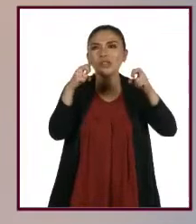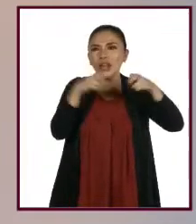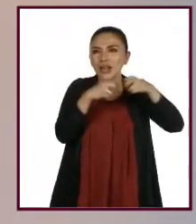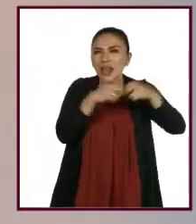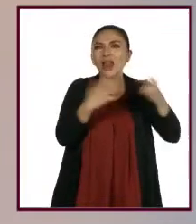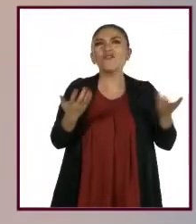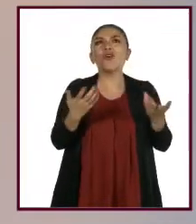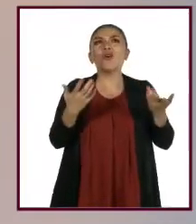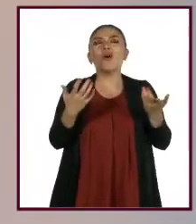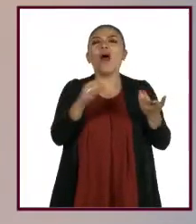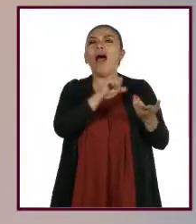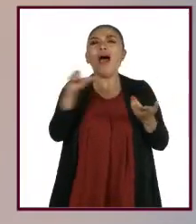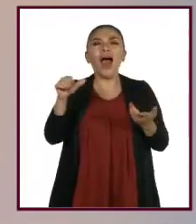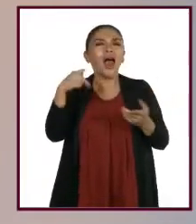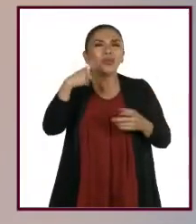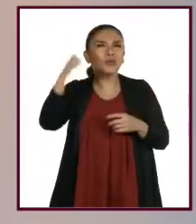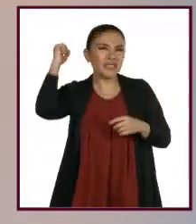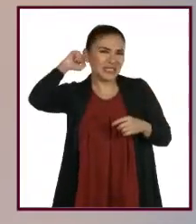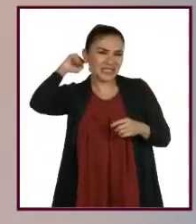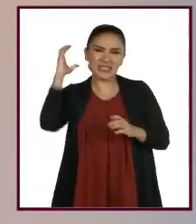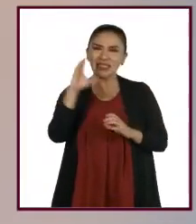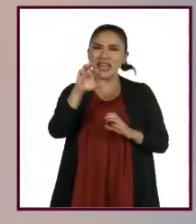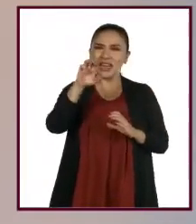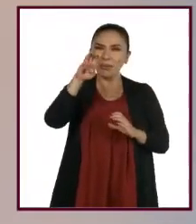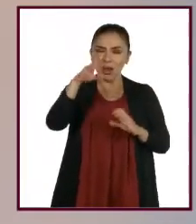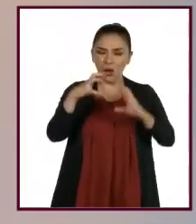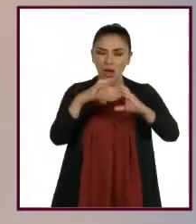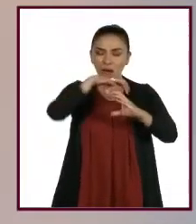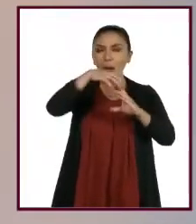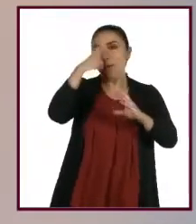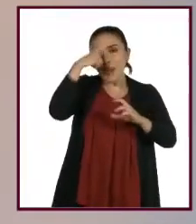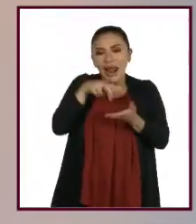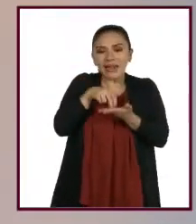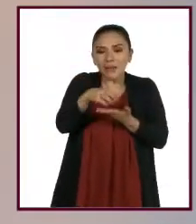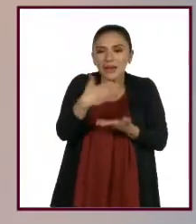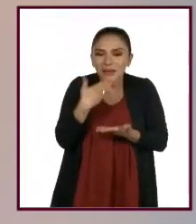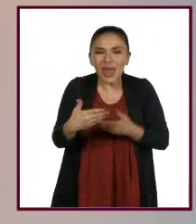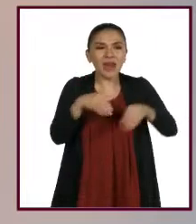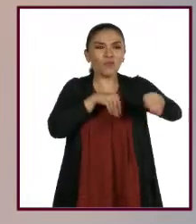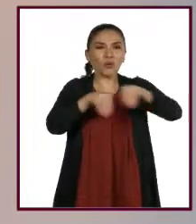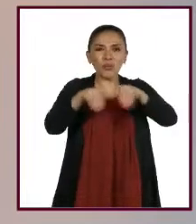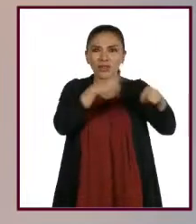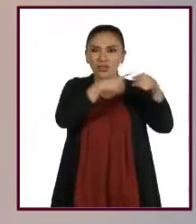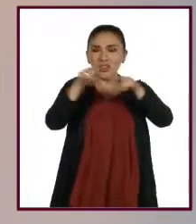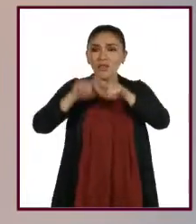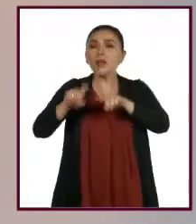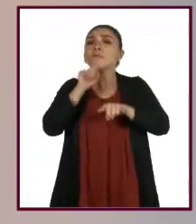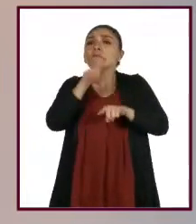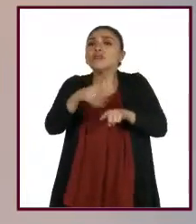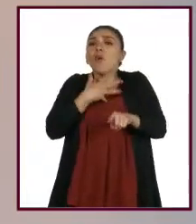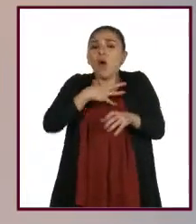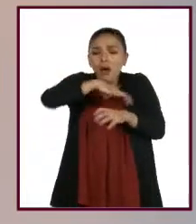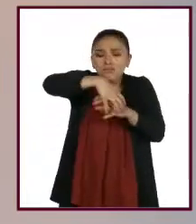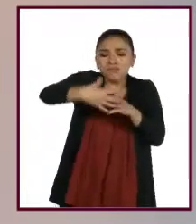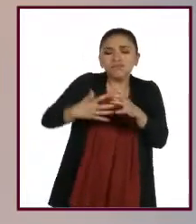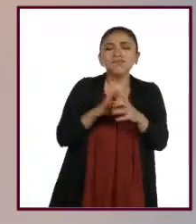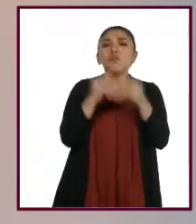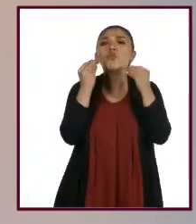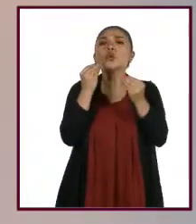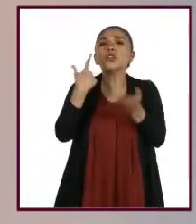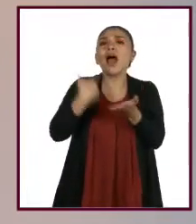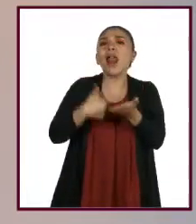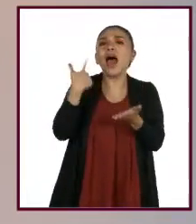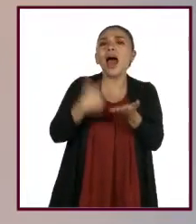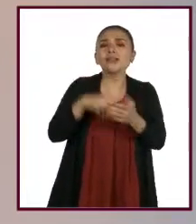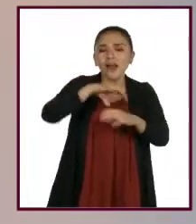están relacionados con el cerebelo, que tienen que ver con el equilibrio, con el movimiento, pues están forrados de alguna manera con esa capa